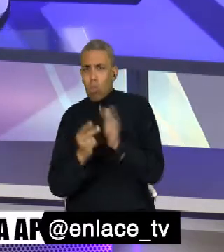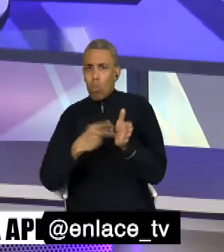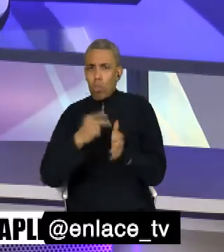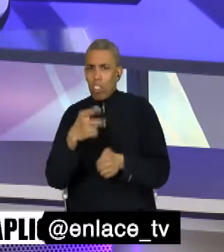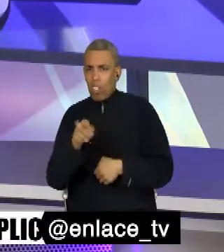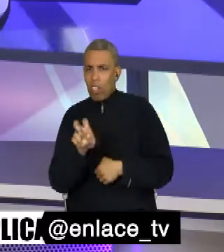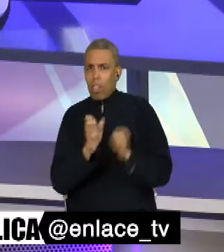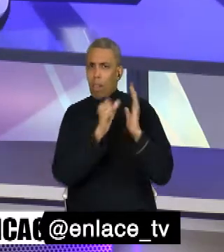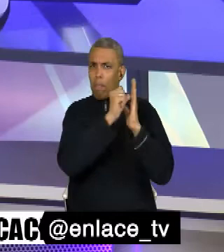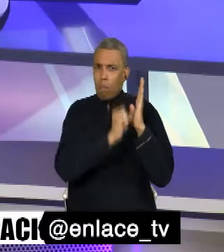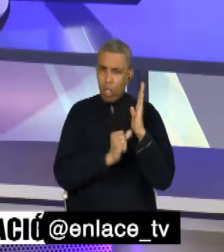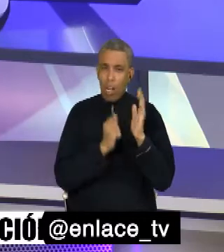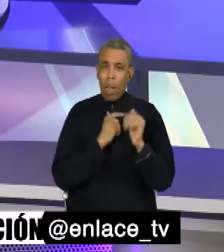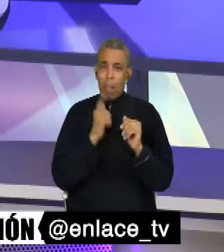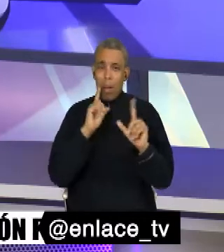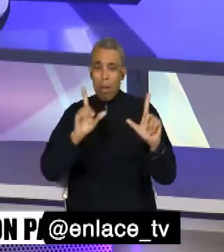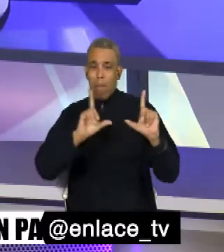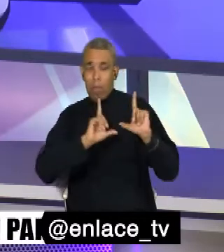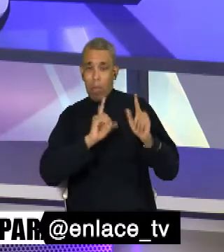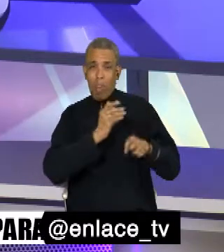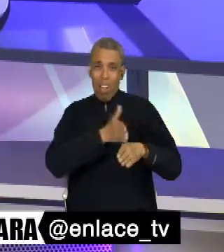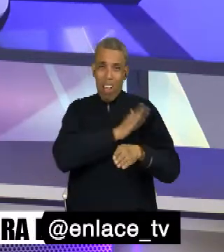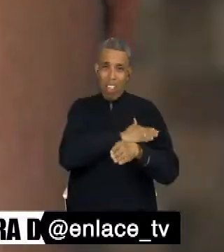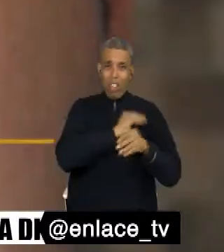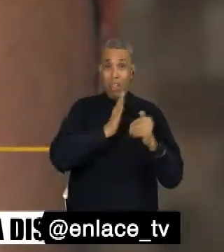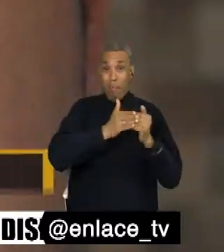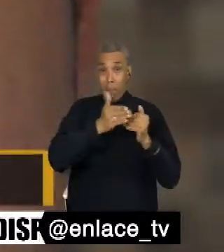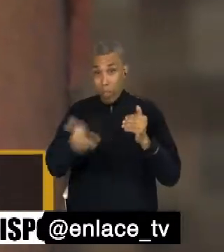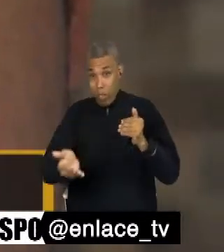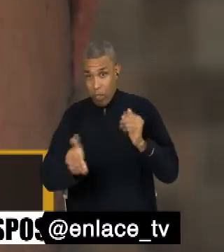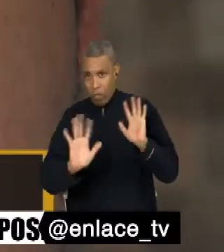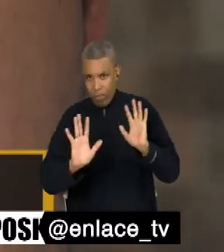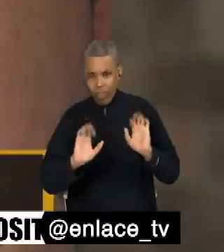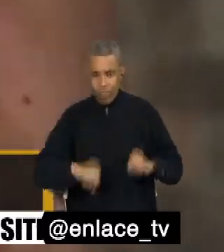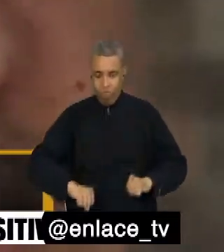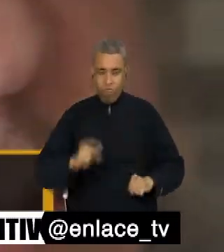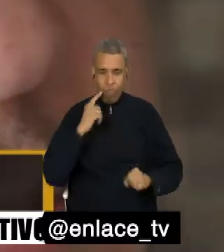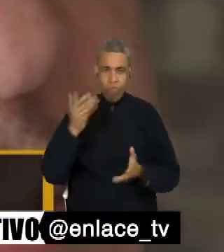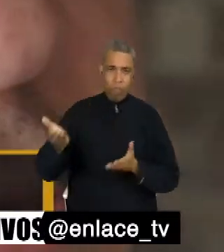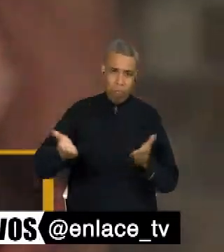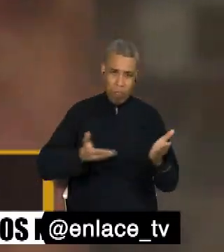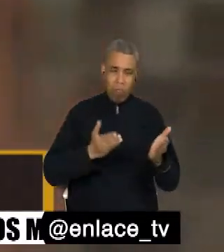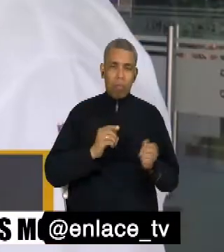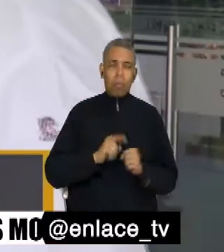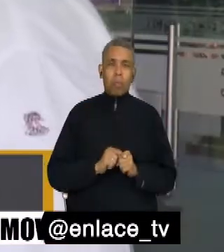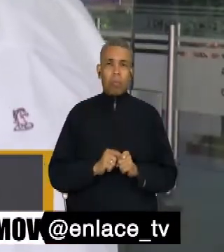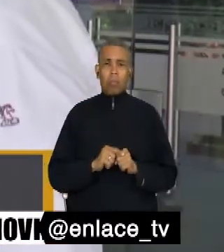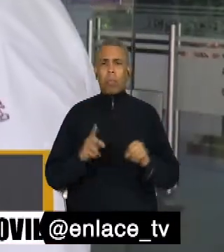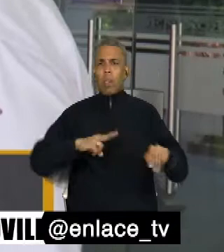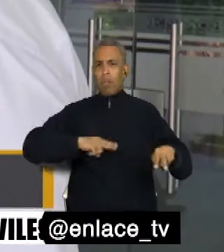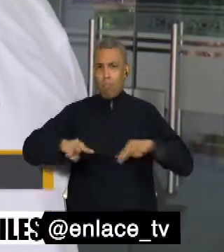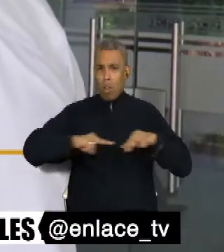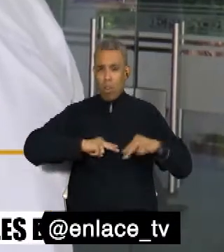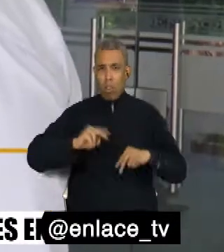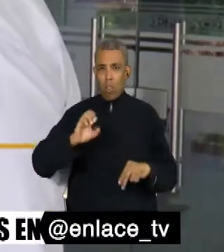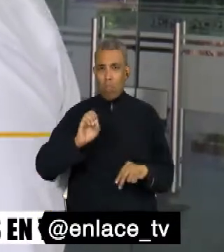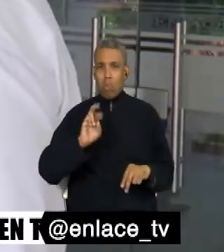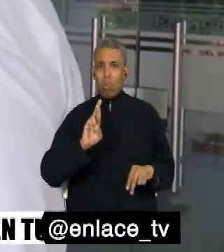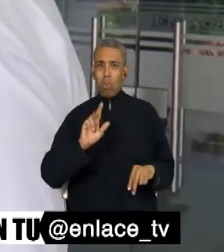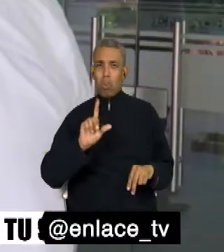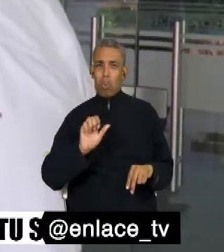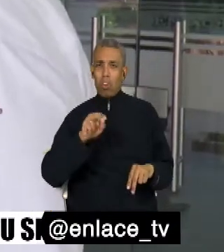programas de pregrado y posgrado. Orlando Acevedo, coordinador de la UIS Barranca Bermeja, dijo que en las instalaciones del